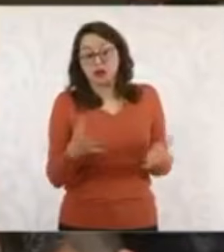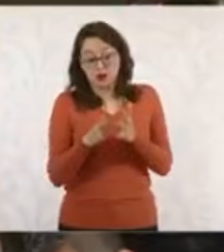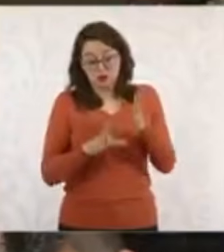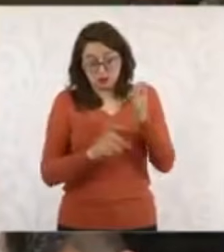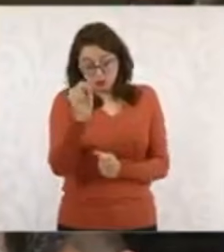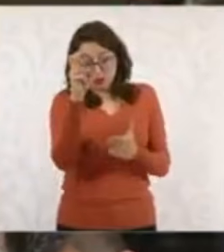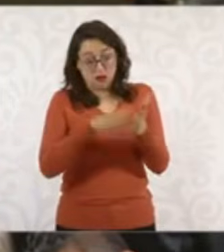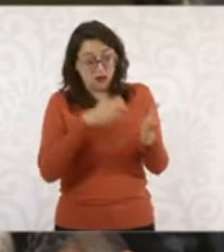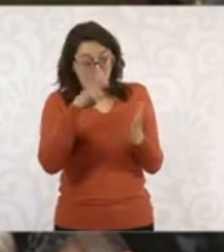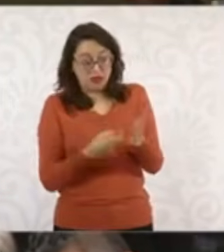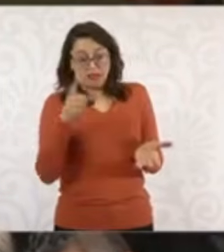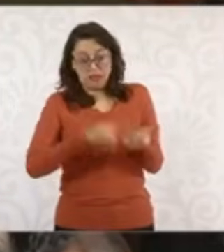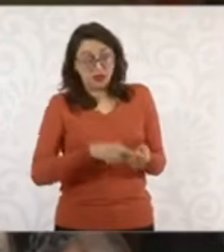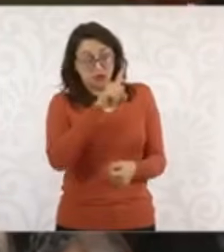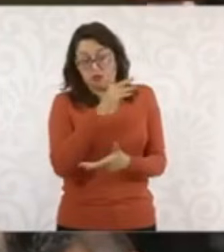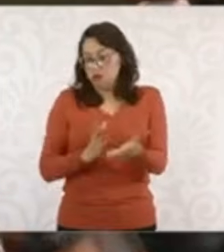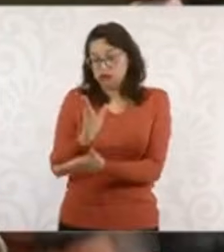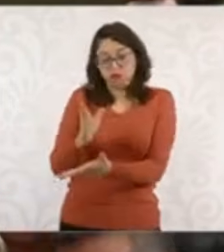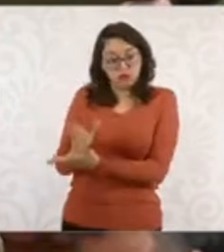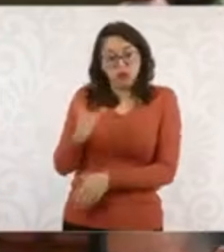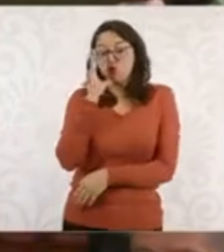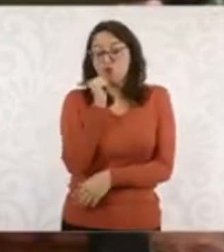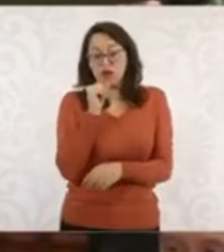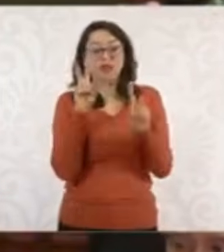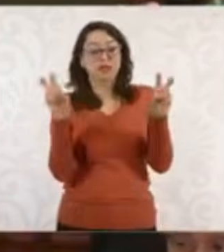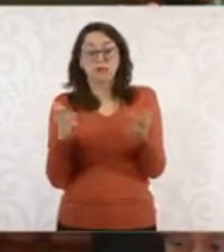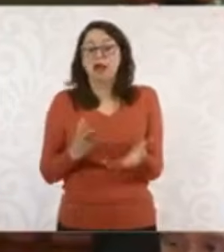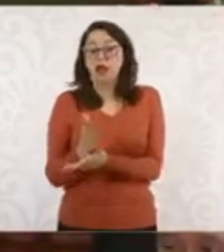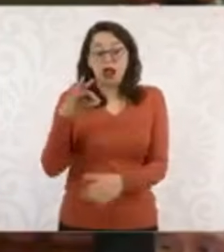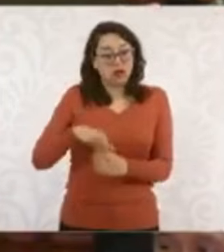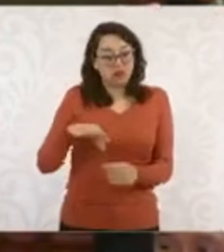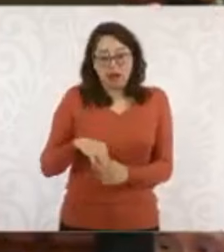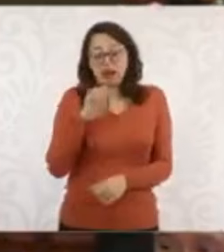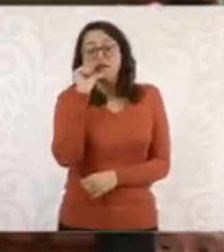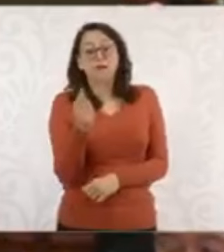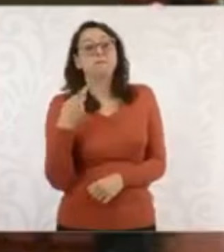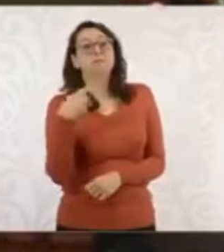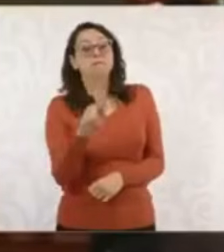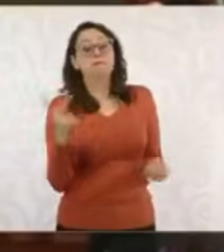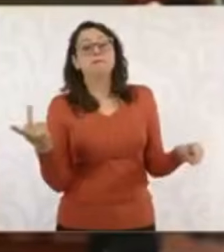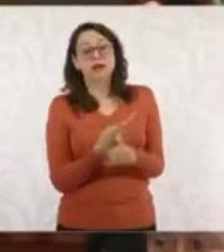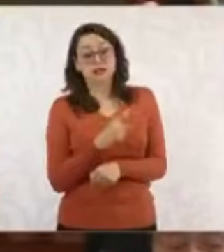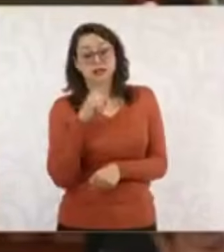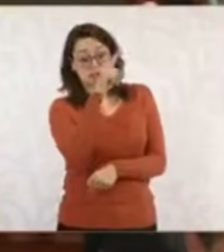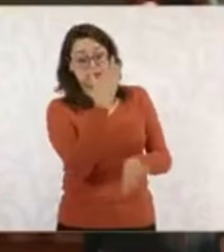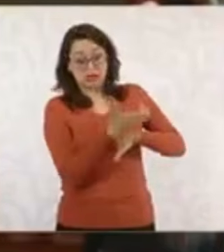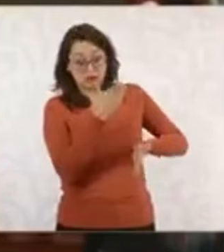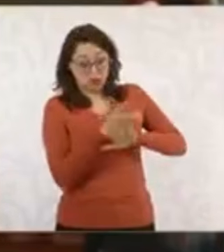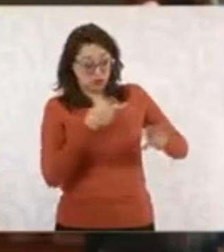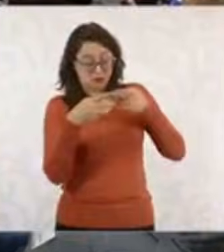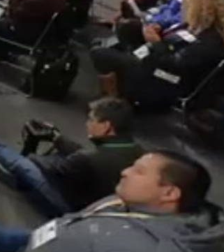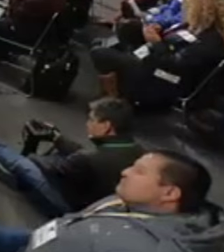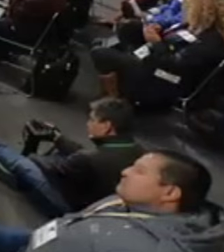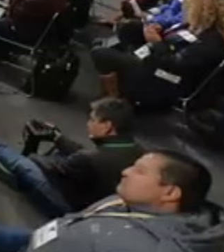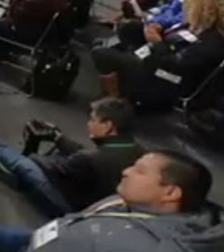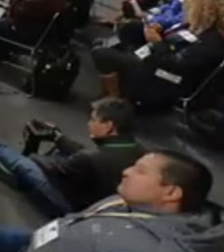permitiera la intervención ni la injerencia, incluso en procesos electorales. Sin embargo, en esta Estrategia Nacional de Estados Unidos mencionan que